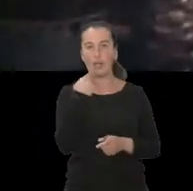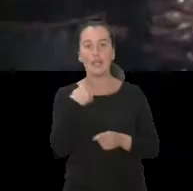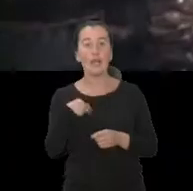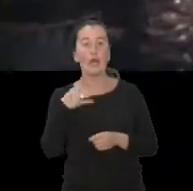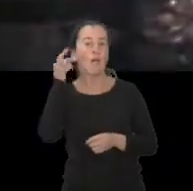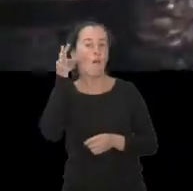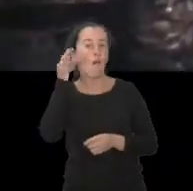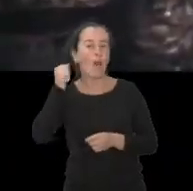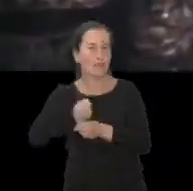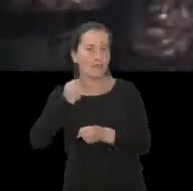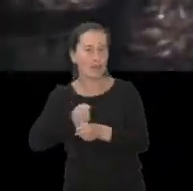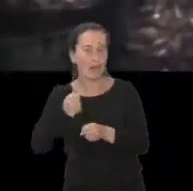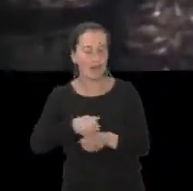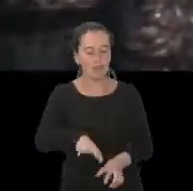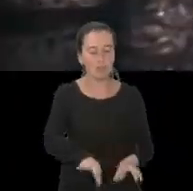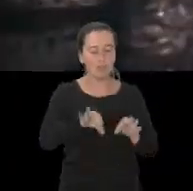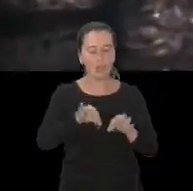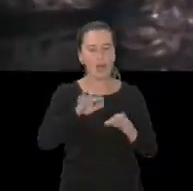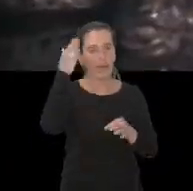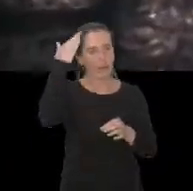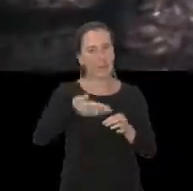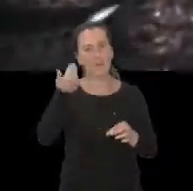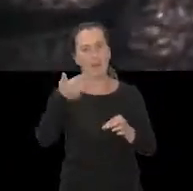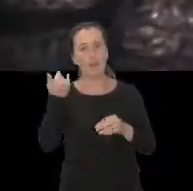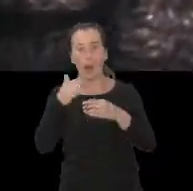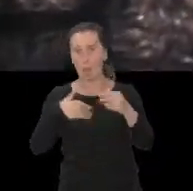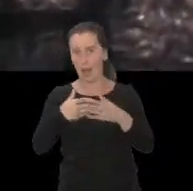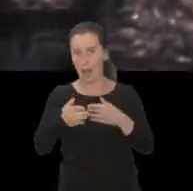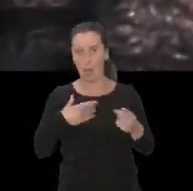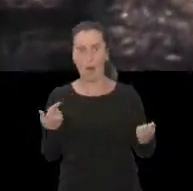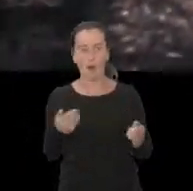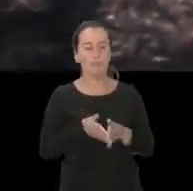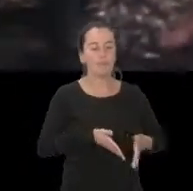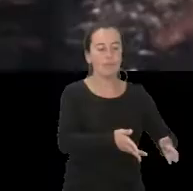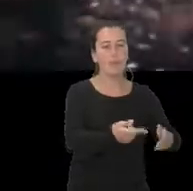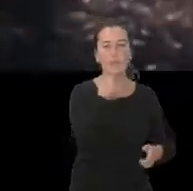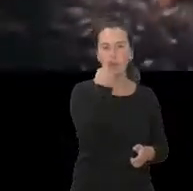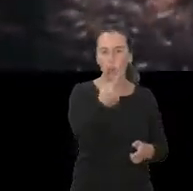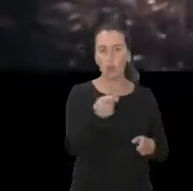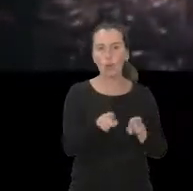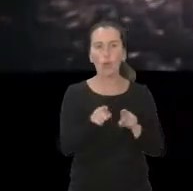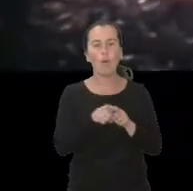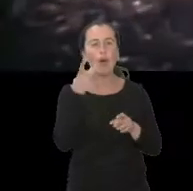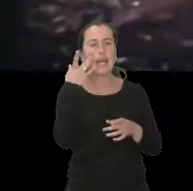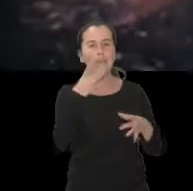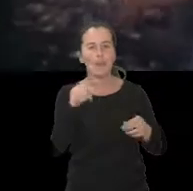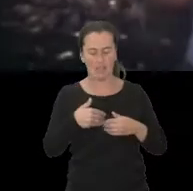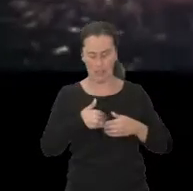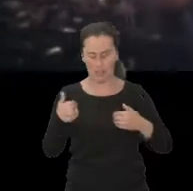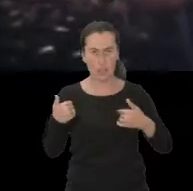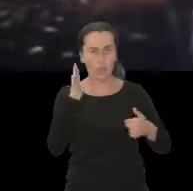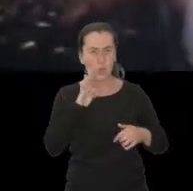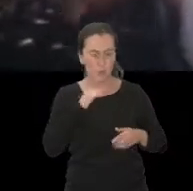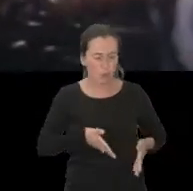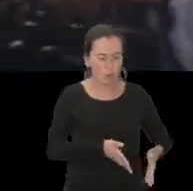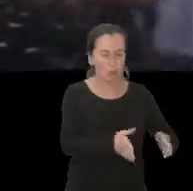las trabajadoras la recogían para descabezarla manualmente. En el canal 1 caían las vísceras y residuos